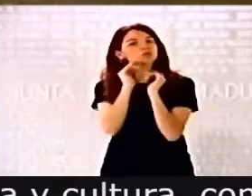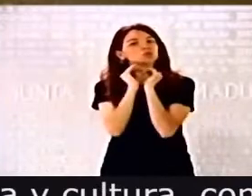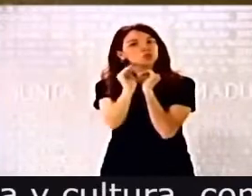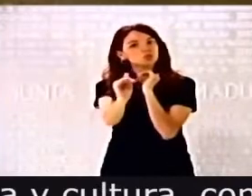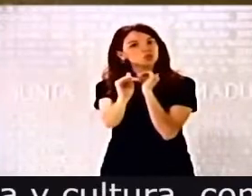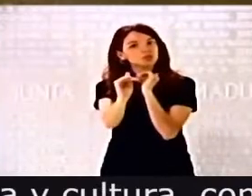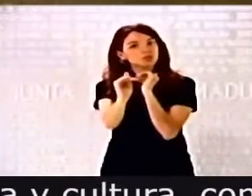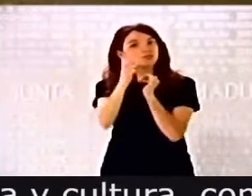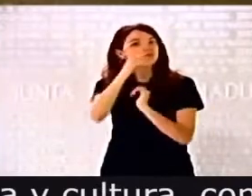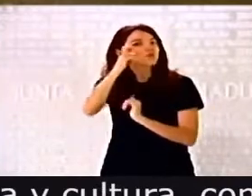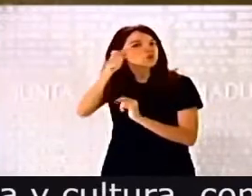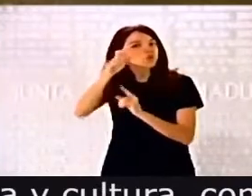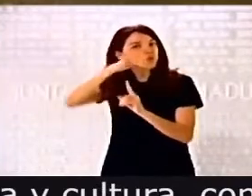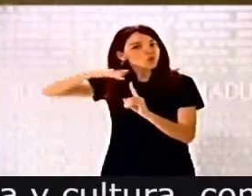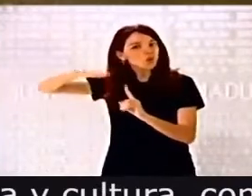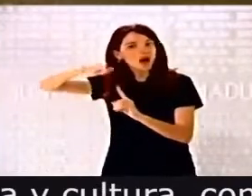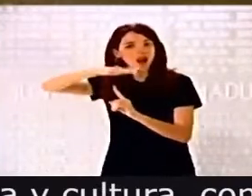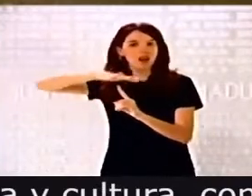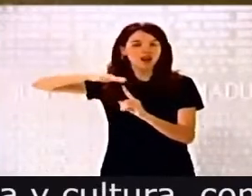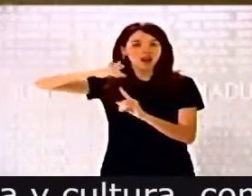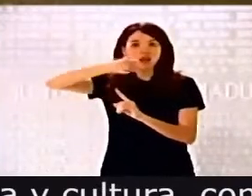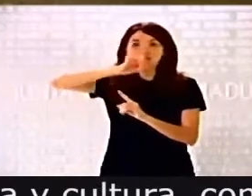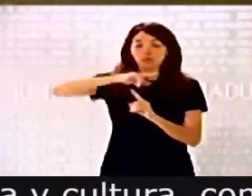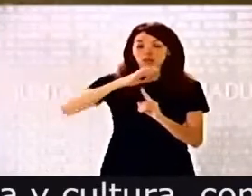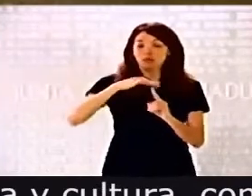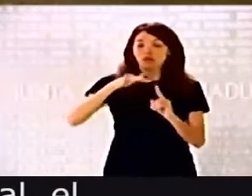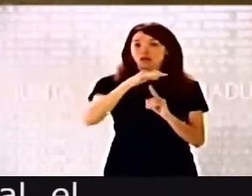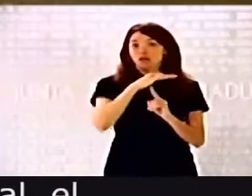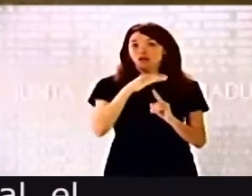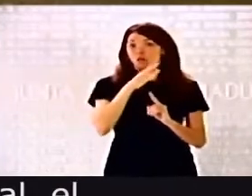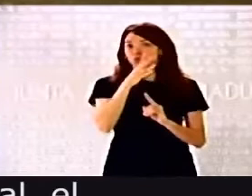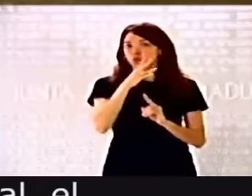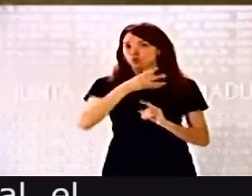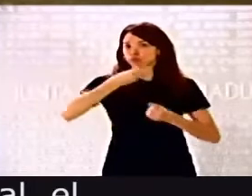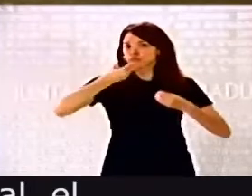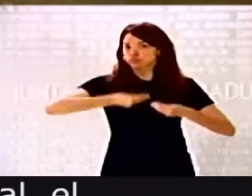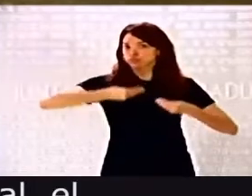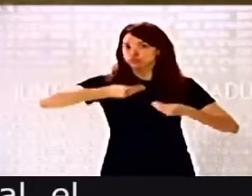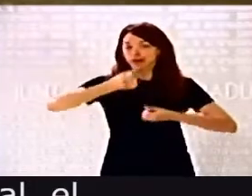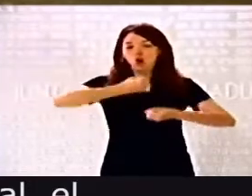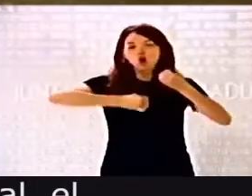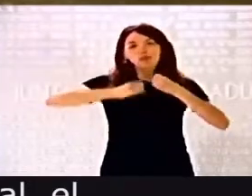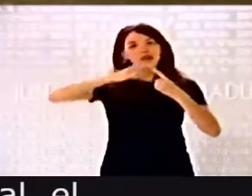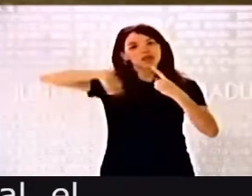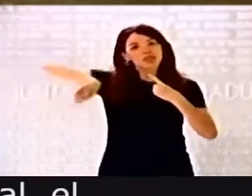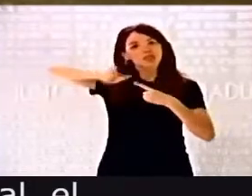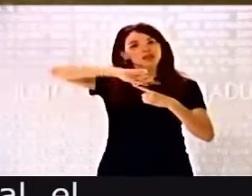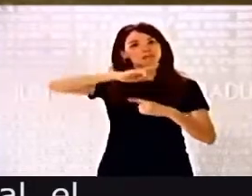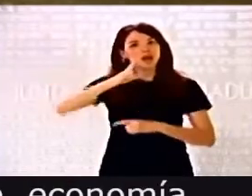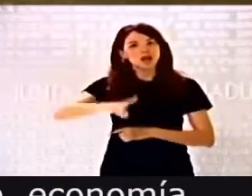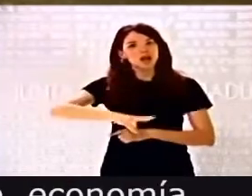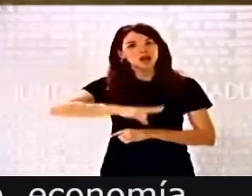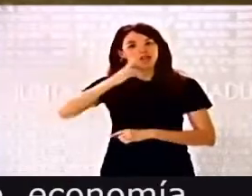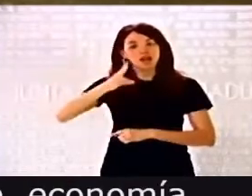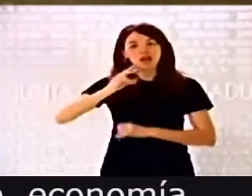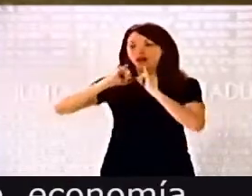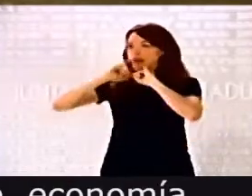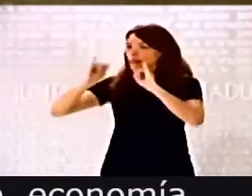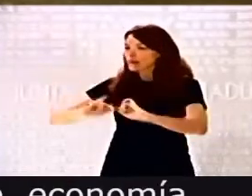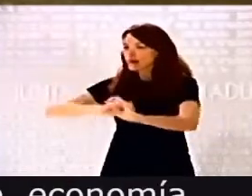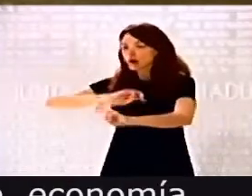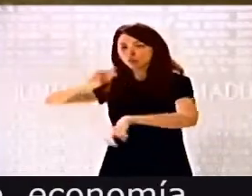el medio rural, el medio ambiente como valor de la economía verde, economía circular, energías